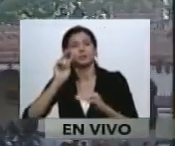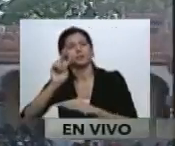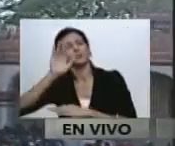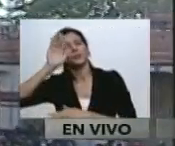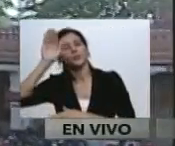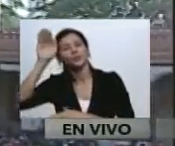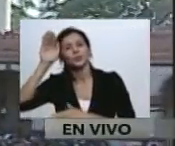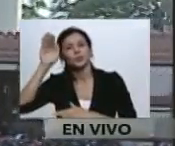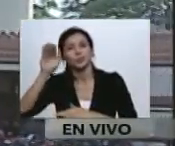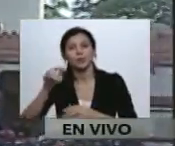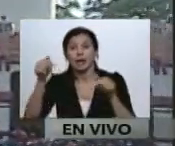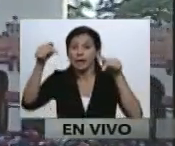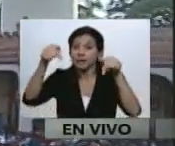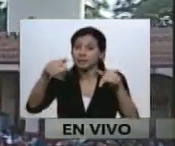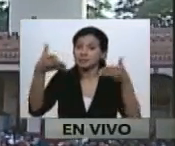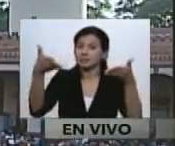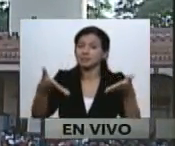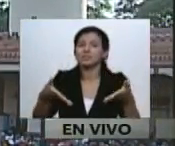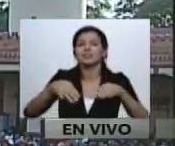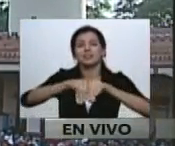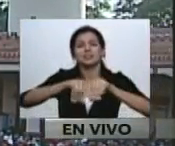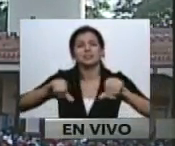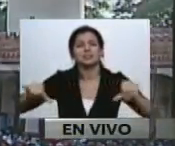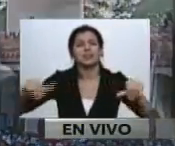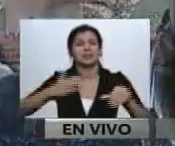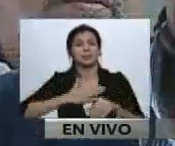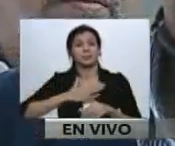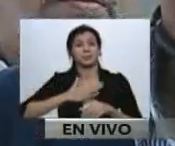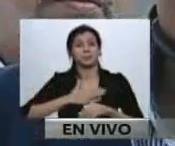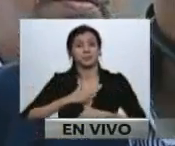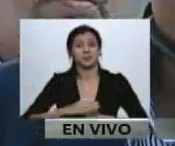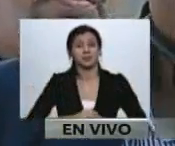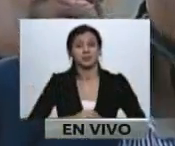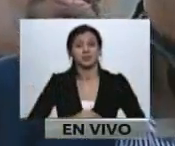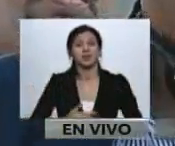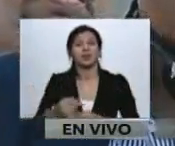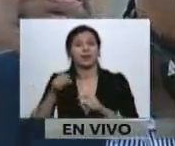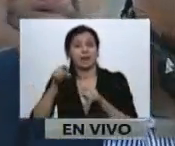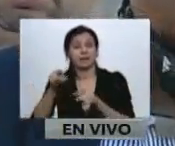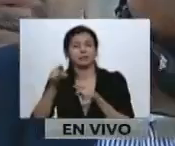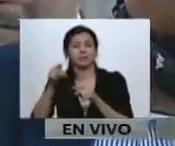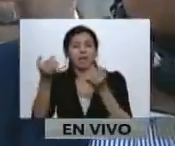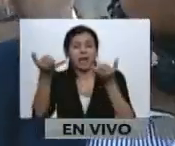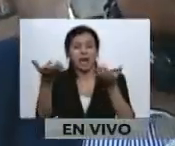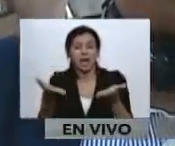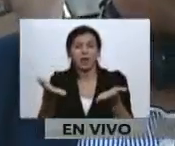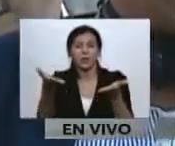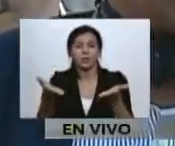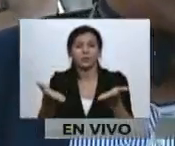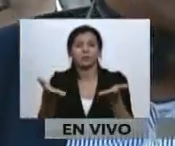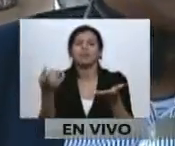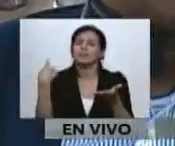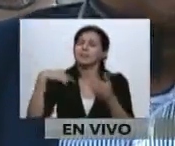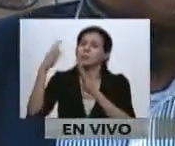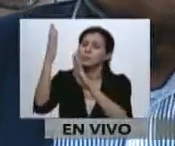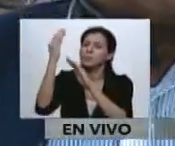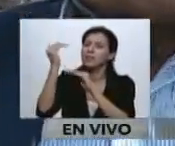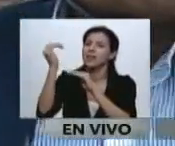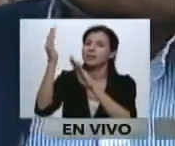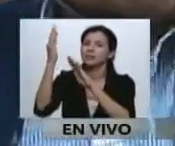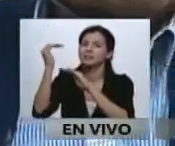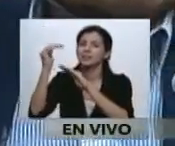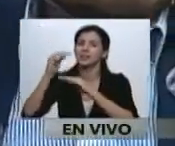porvenir en esta tierra mía. Por eso es que hoy tenemos